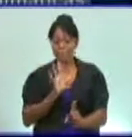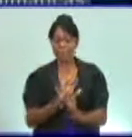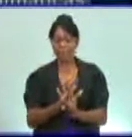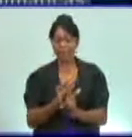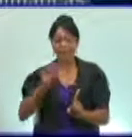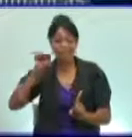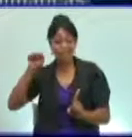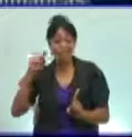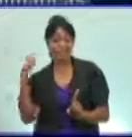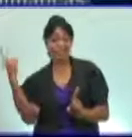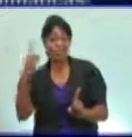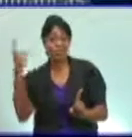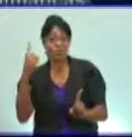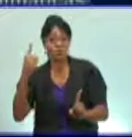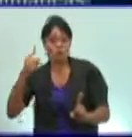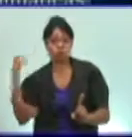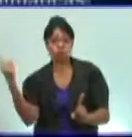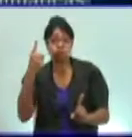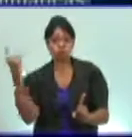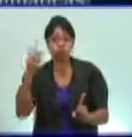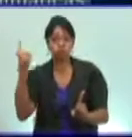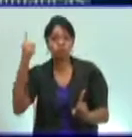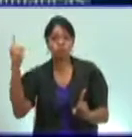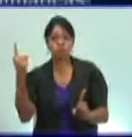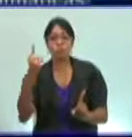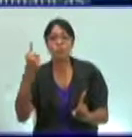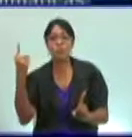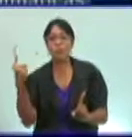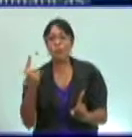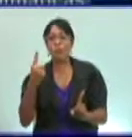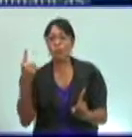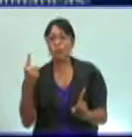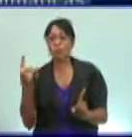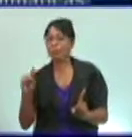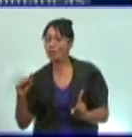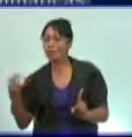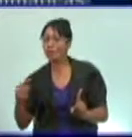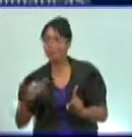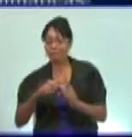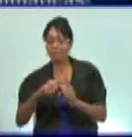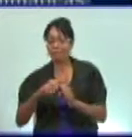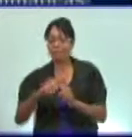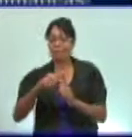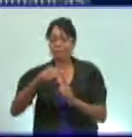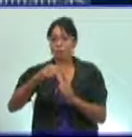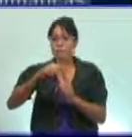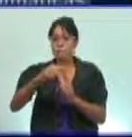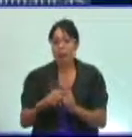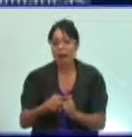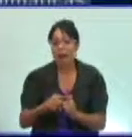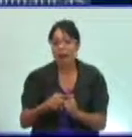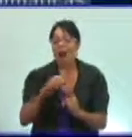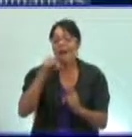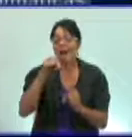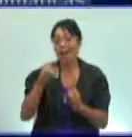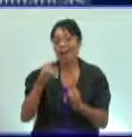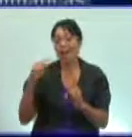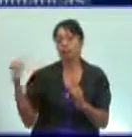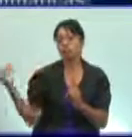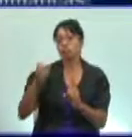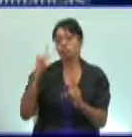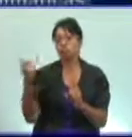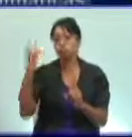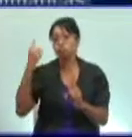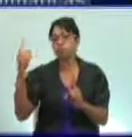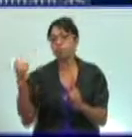se debilite, porque a un cambio de temperatura brusco, el ciclón se va a debilitar y entonces va